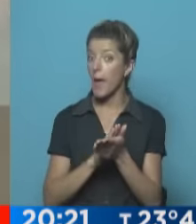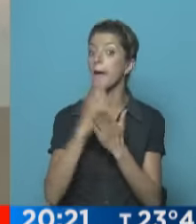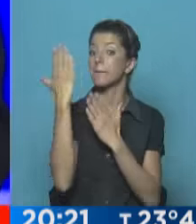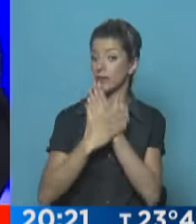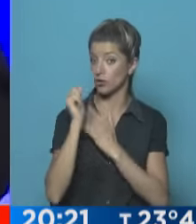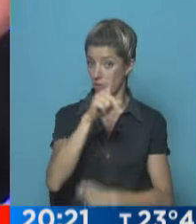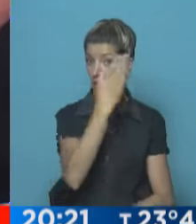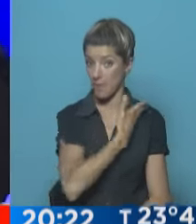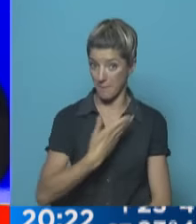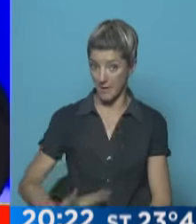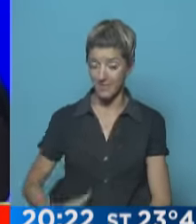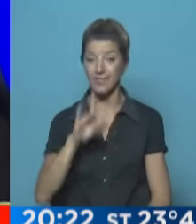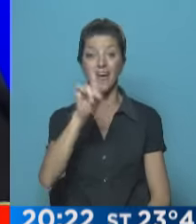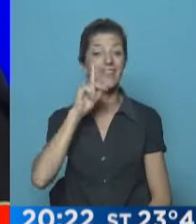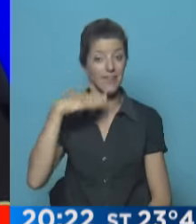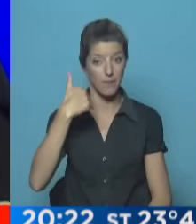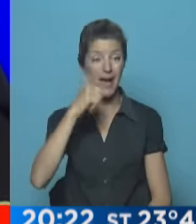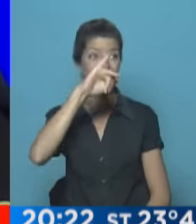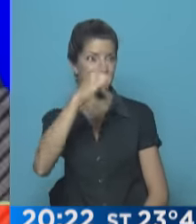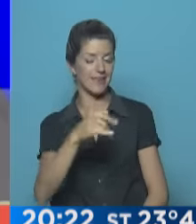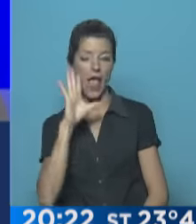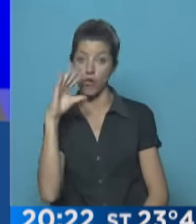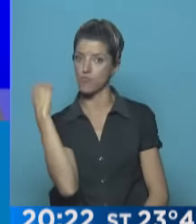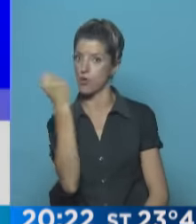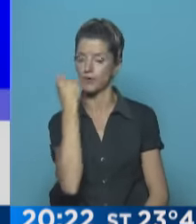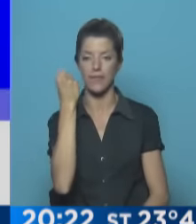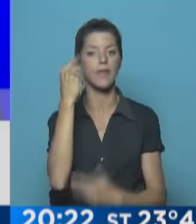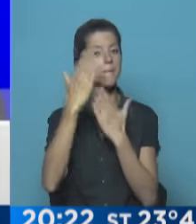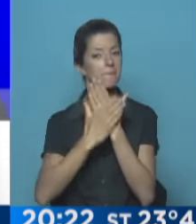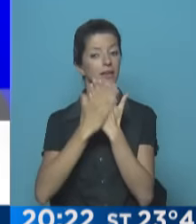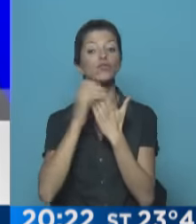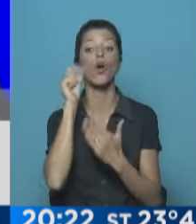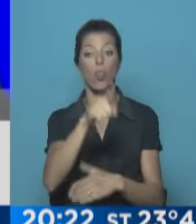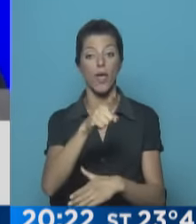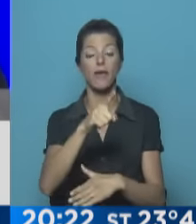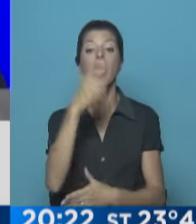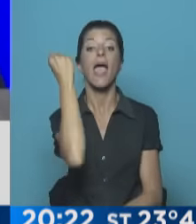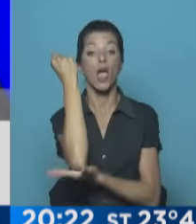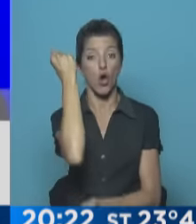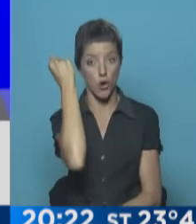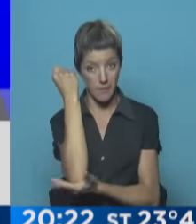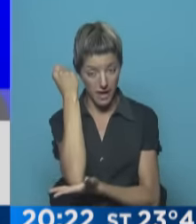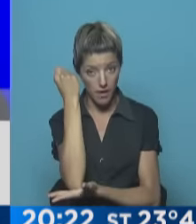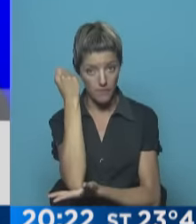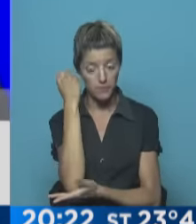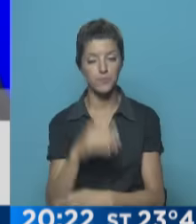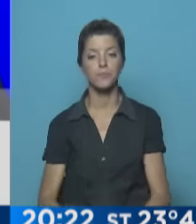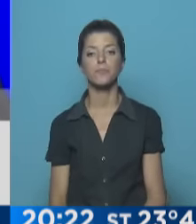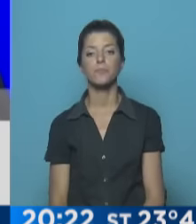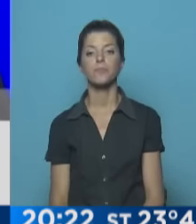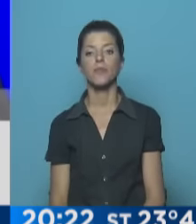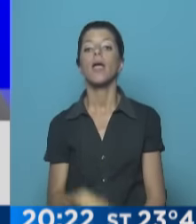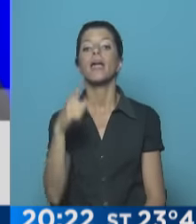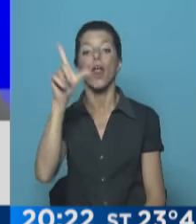Pedro. Efectivamente, con un hombre clave, un cargo clave, el ministro de Hacienda o de Economía, que va a asumir